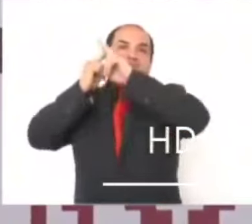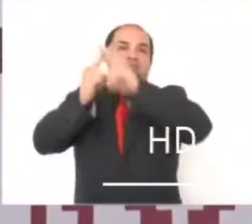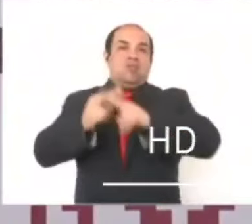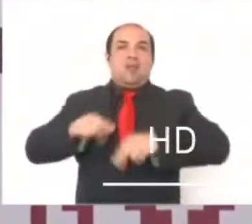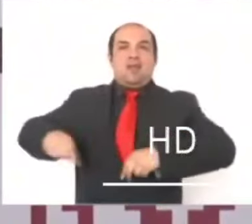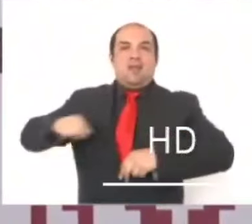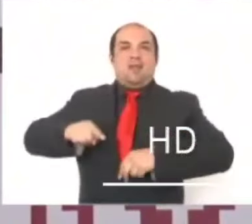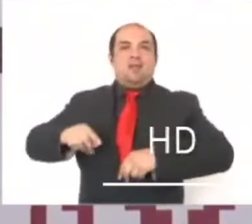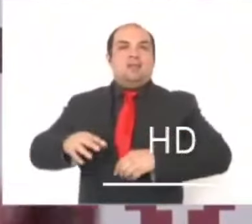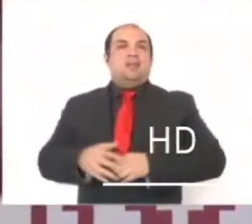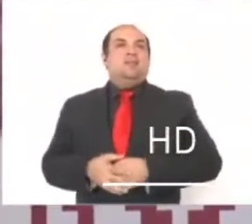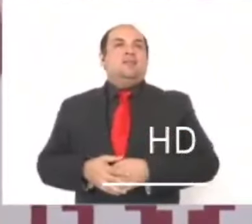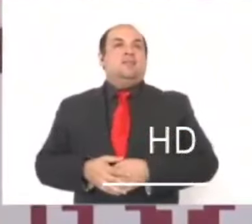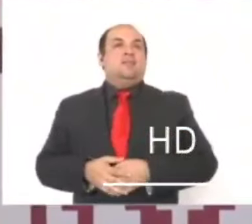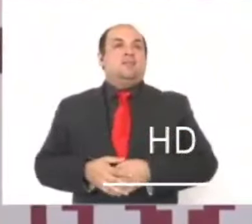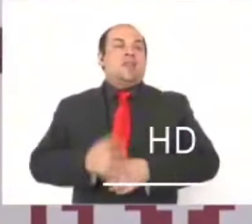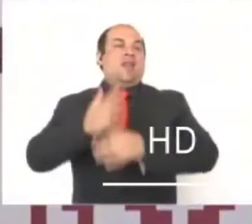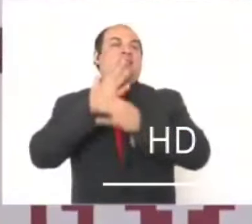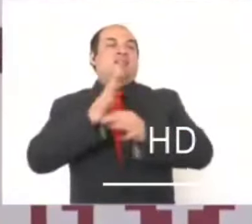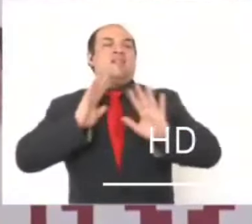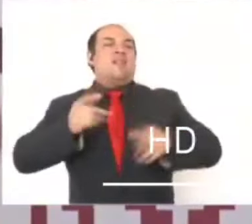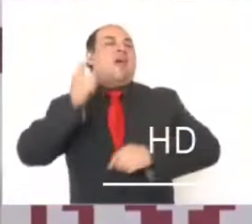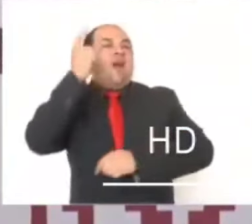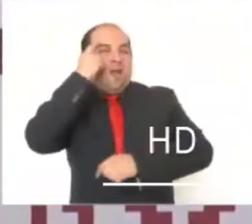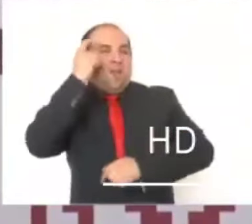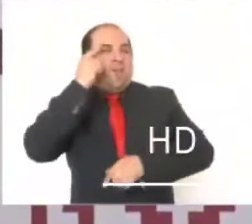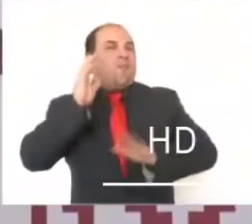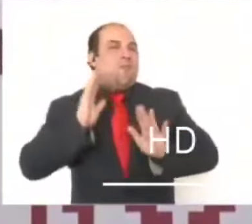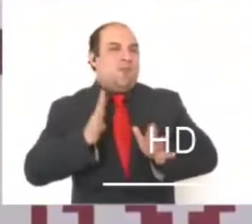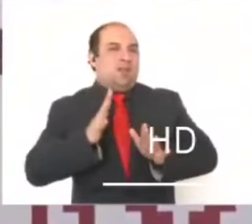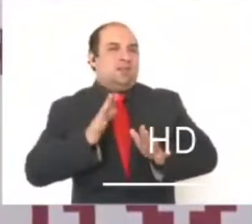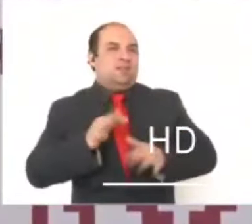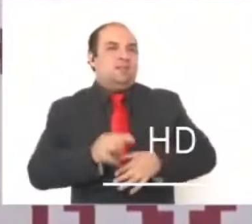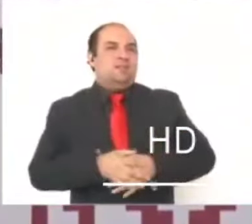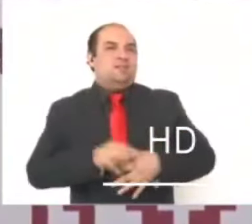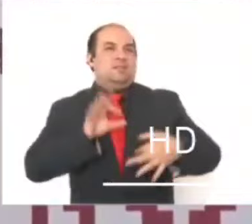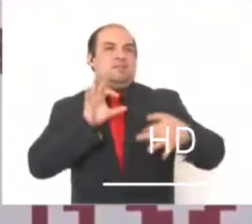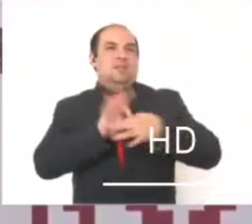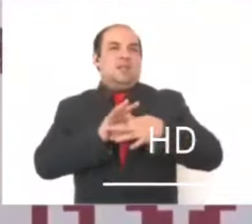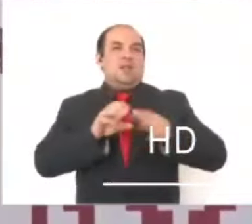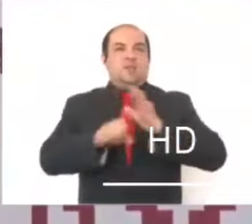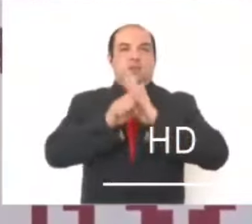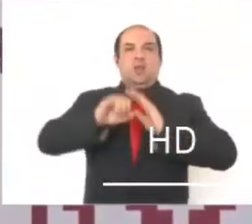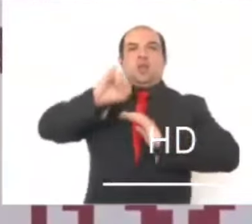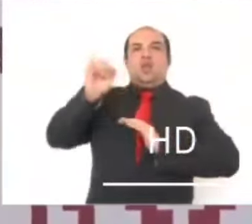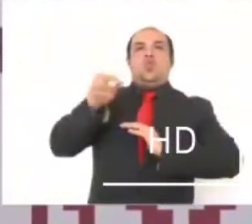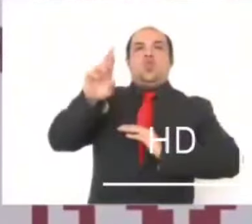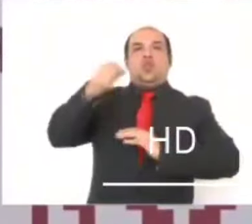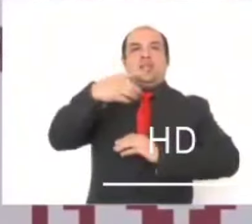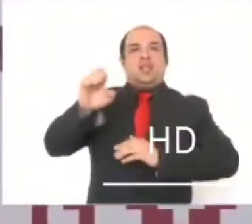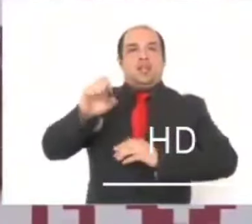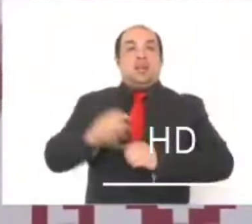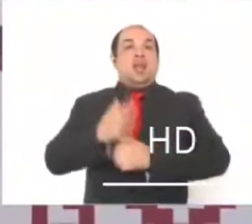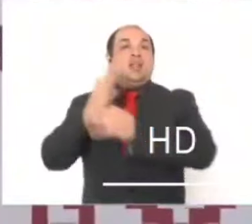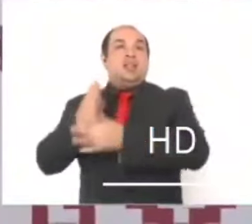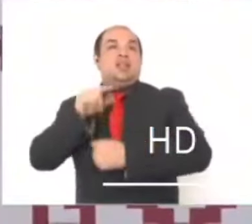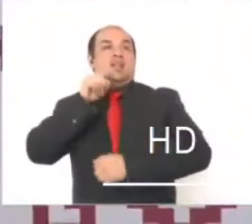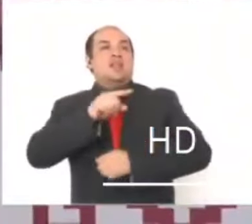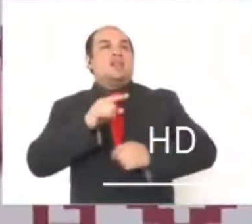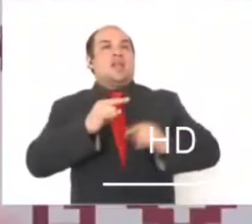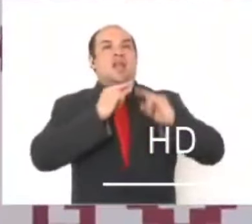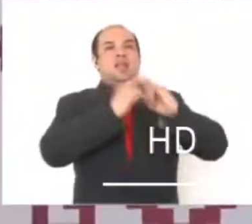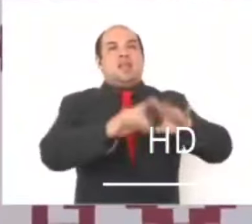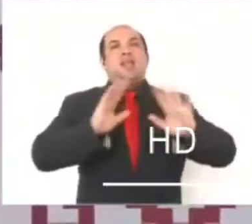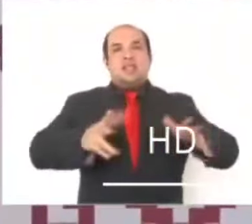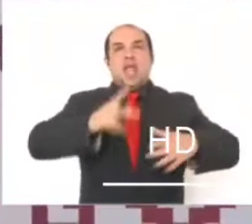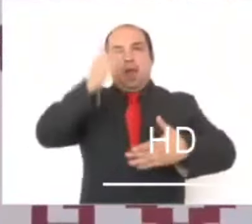se cuelgan y dicen que ya lo traían en la cabeza. Y me refiero a Jorge Pantoja, porque dice: no, pues el tianguis así, yo